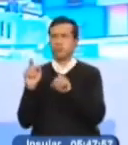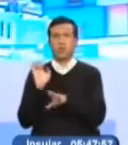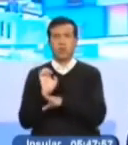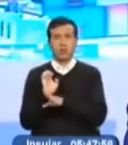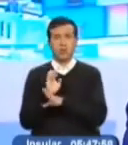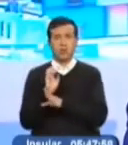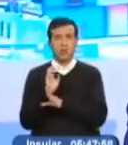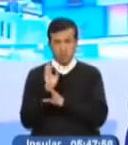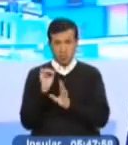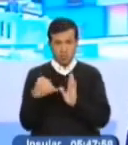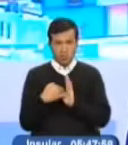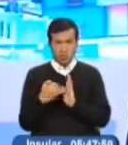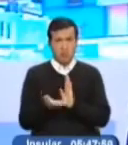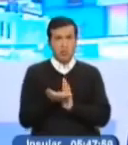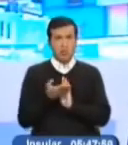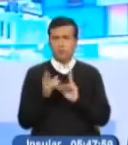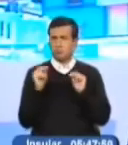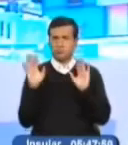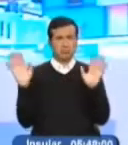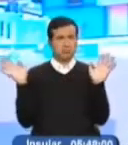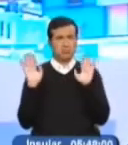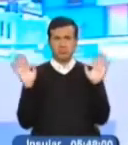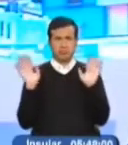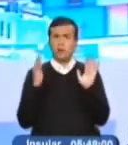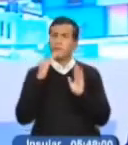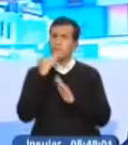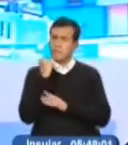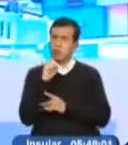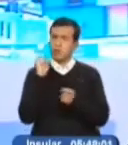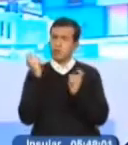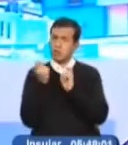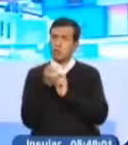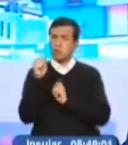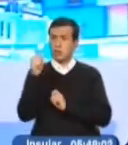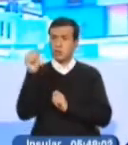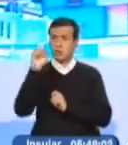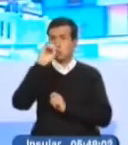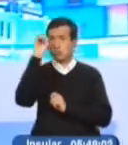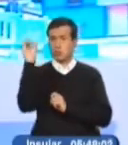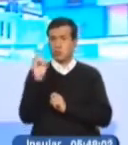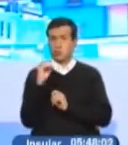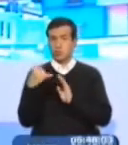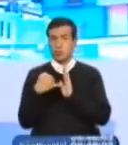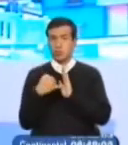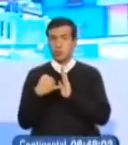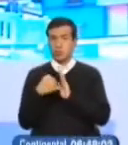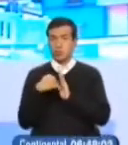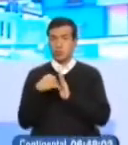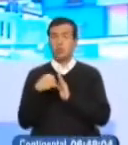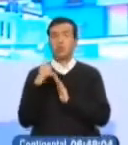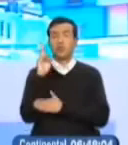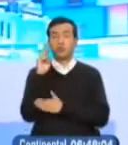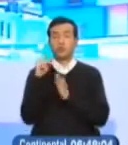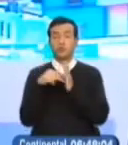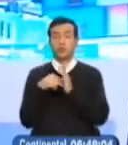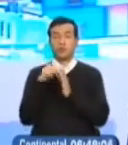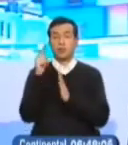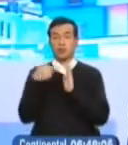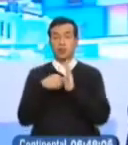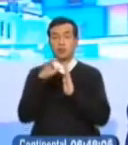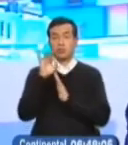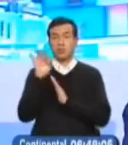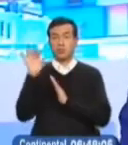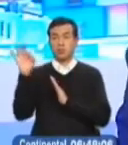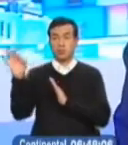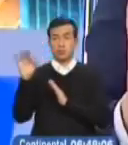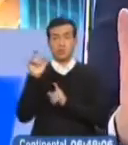está restituyendo la tarifa del 10% que estuvo vigente hasta el año